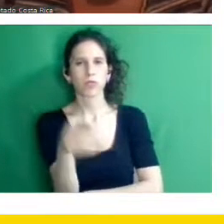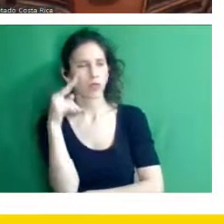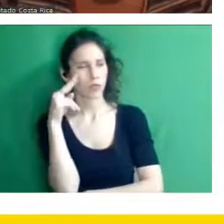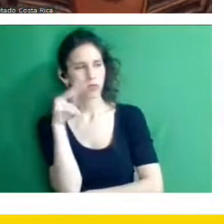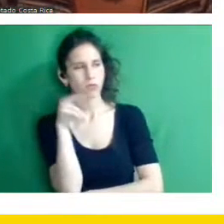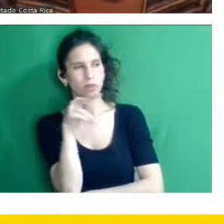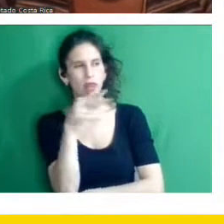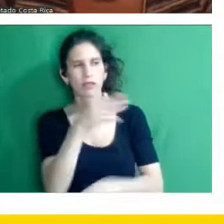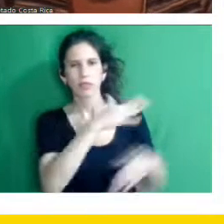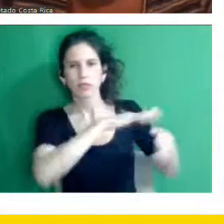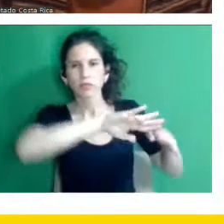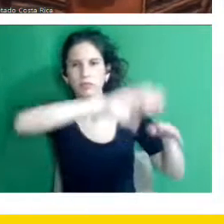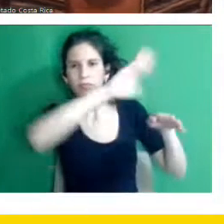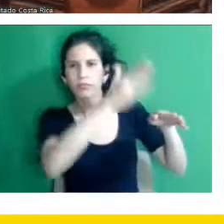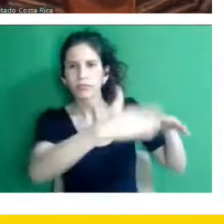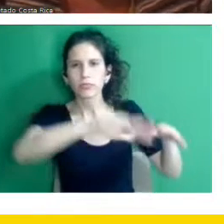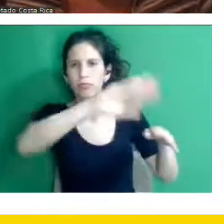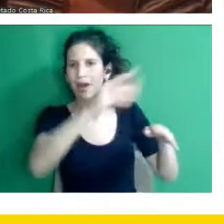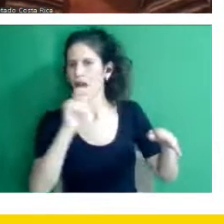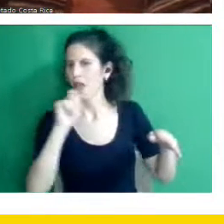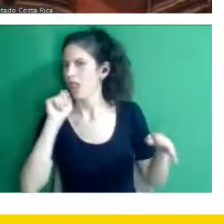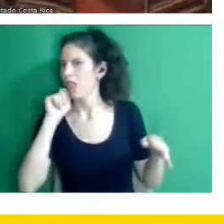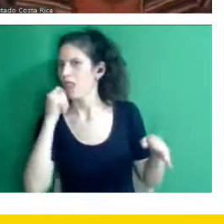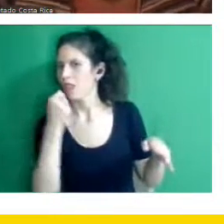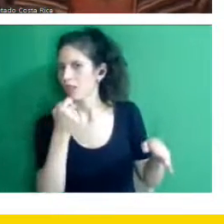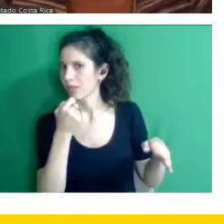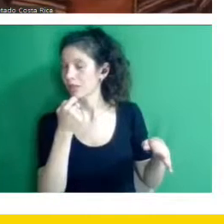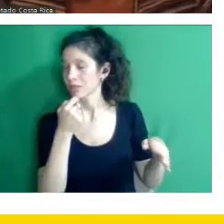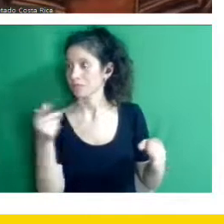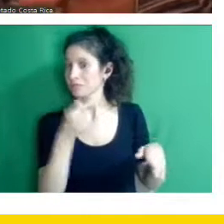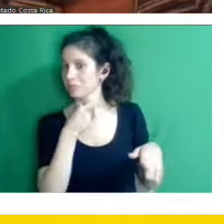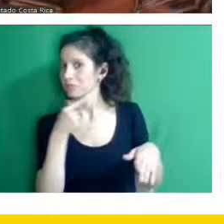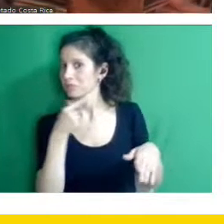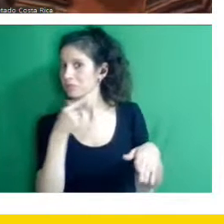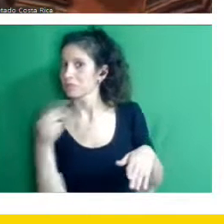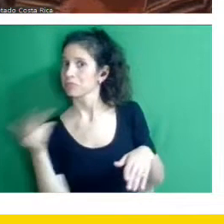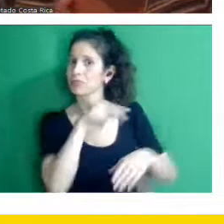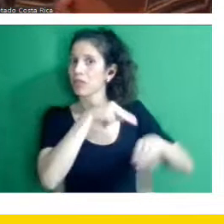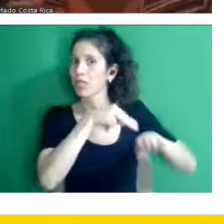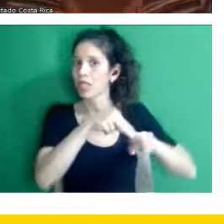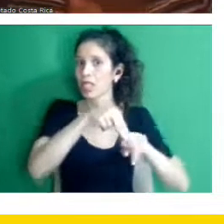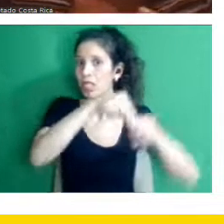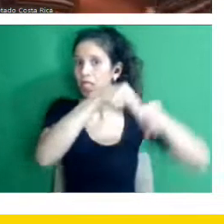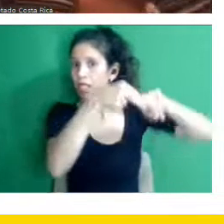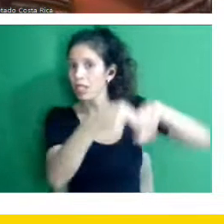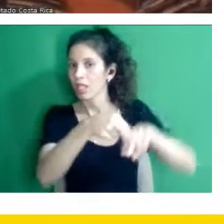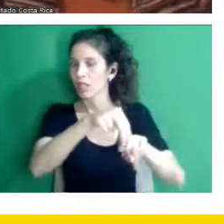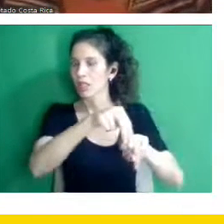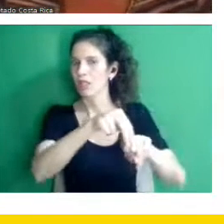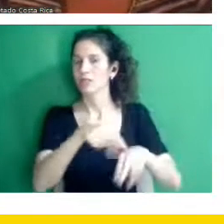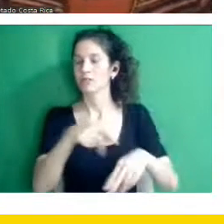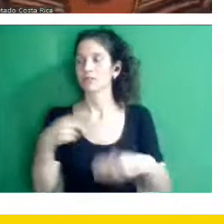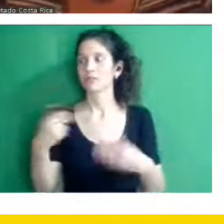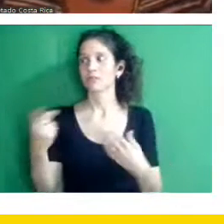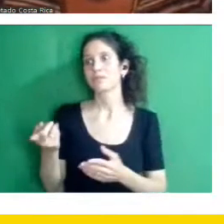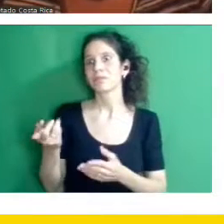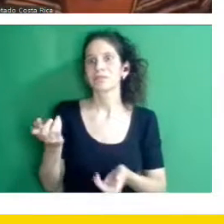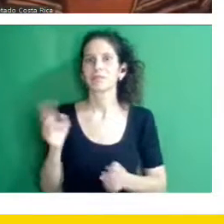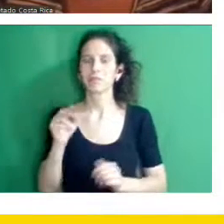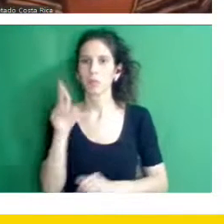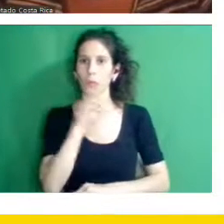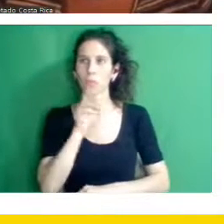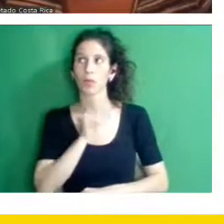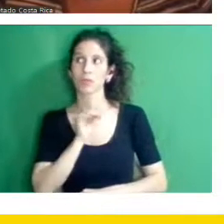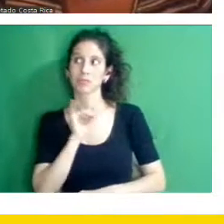Y yo dije, Dave, ¿por qué no, verdad? Entonces ahí mismo en el carro me volvió a poner el vestido de baño, me metí al